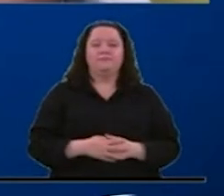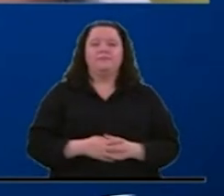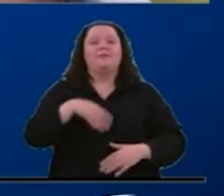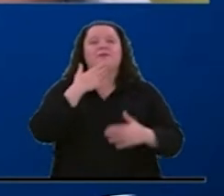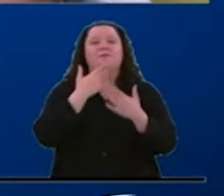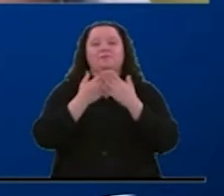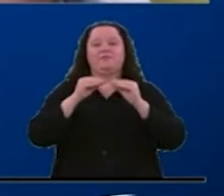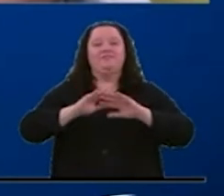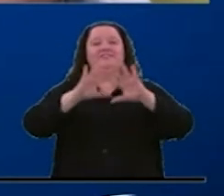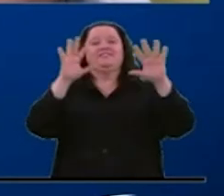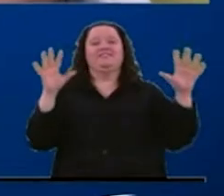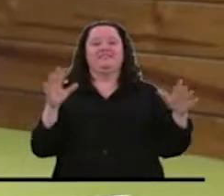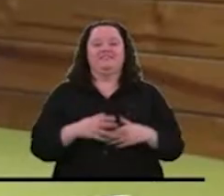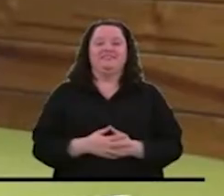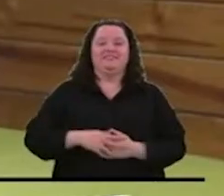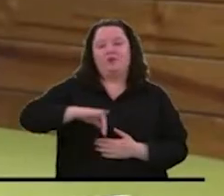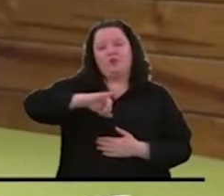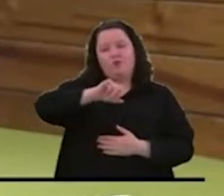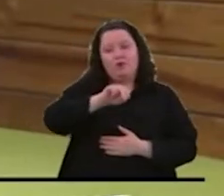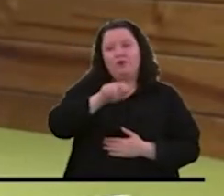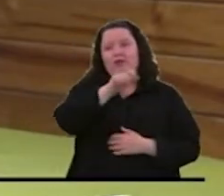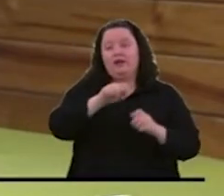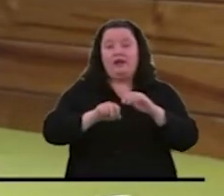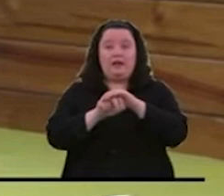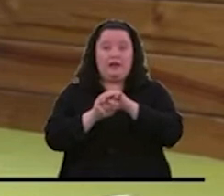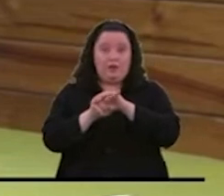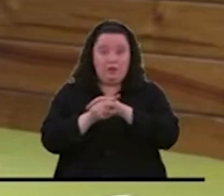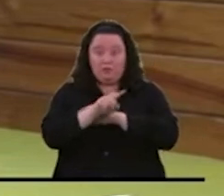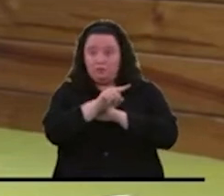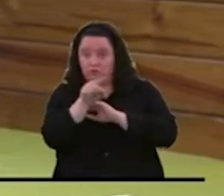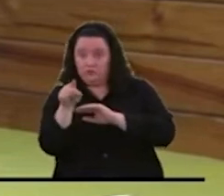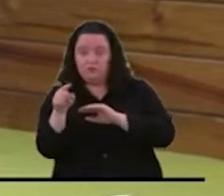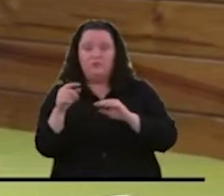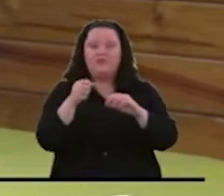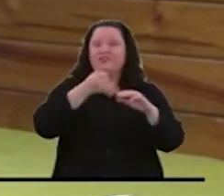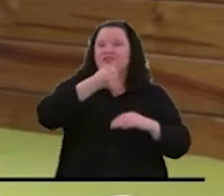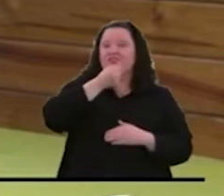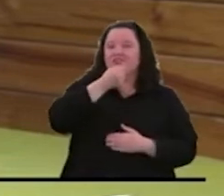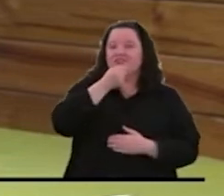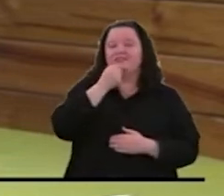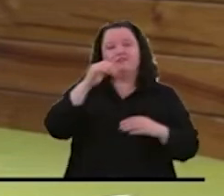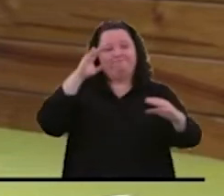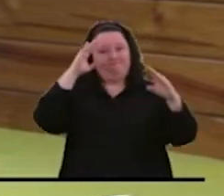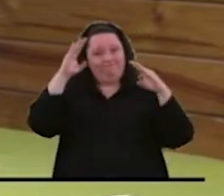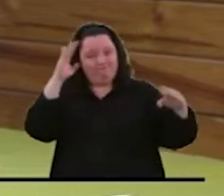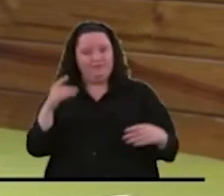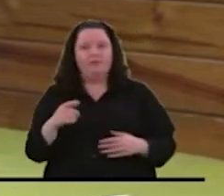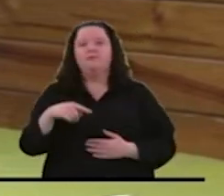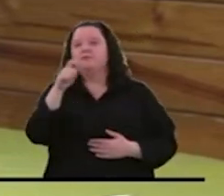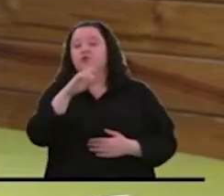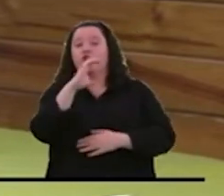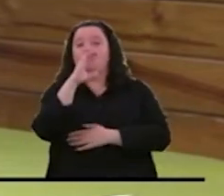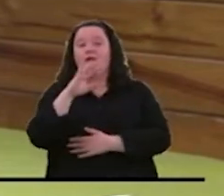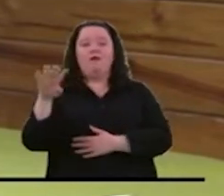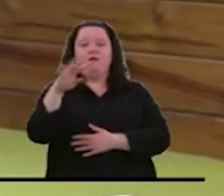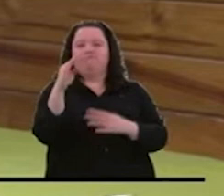Buenos días Juan Carlos, un saludo para usted, para Caracol Noticias, Caracol y para